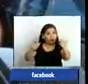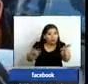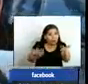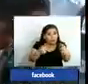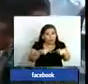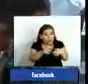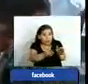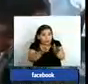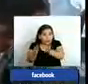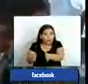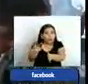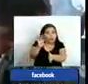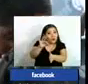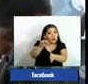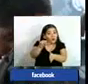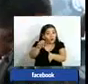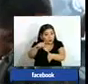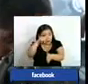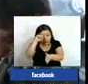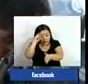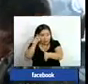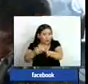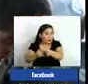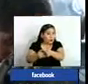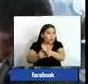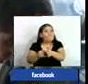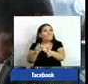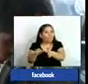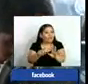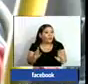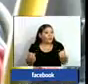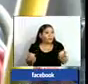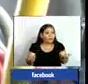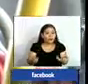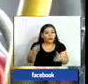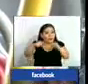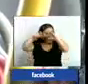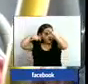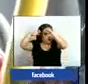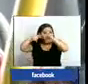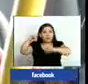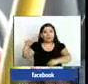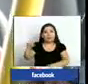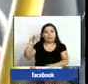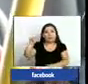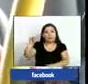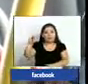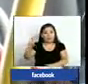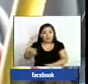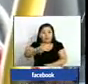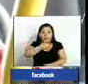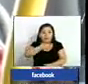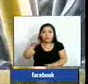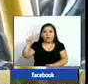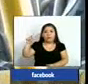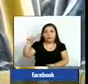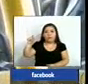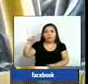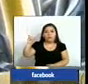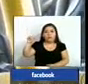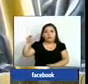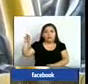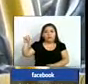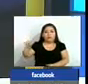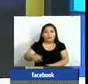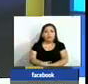la segunda fase de la reactivación económica o no. Con imágenes de Juan Castellanos, Tatiana Funes, Noticiero